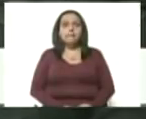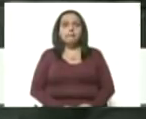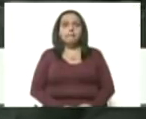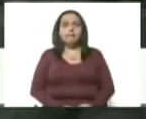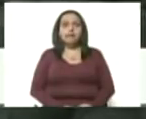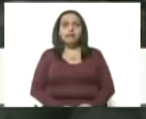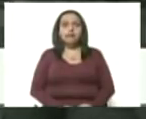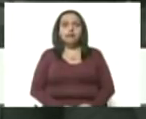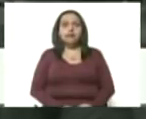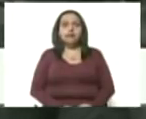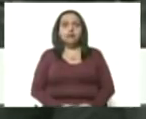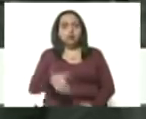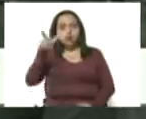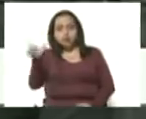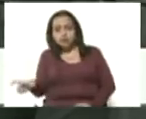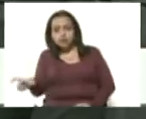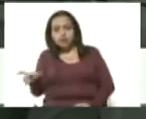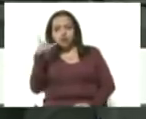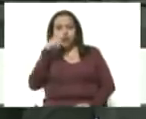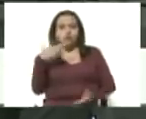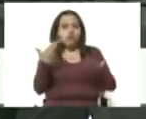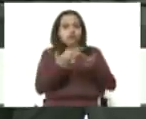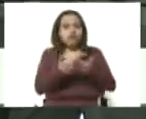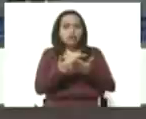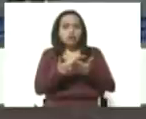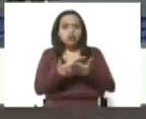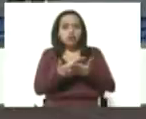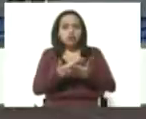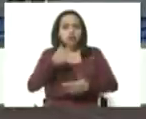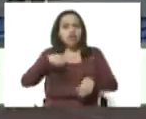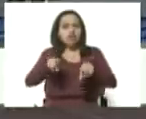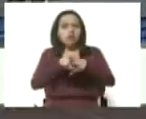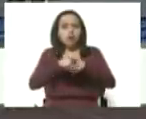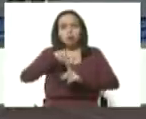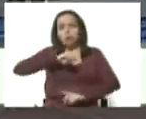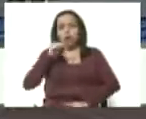un ser sin estudio es un policía.